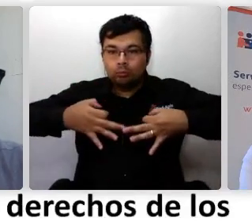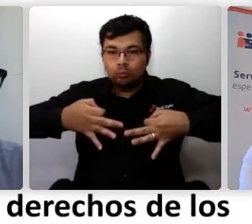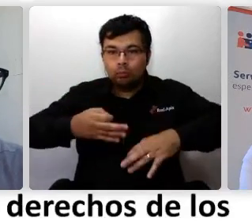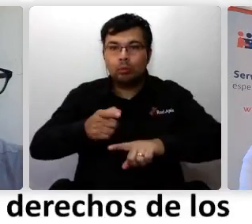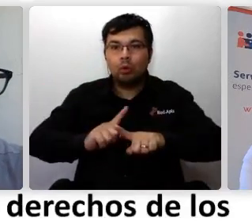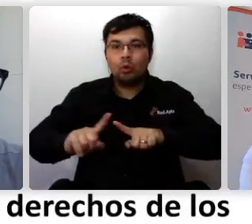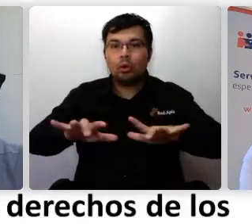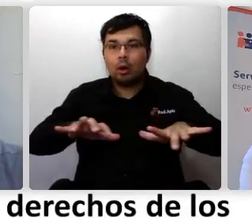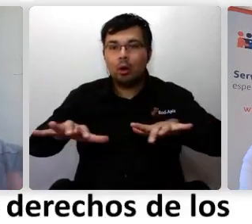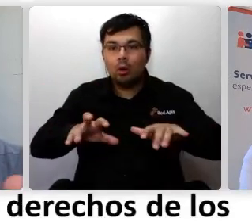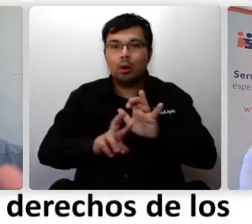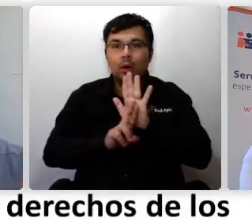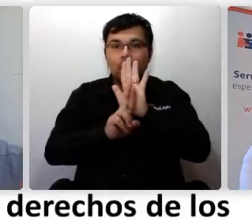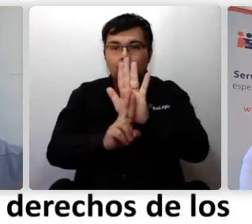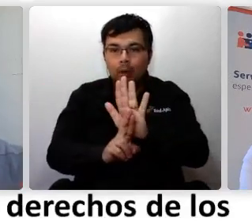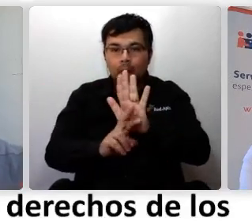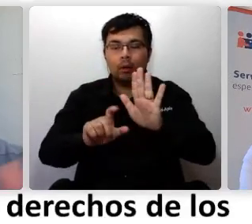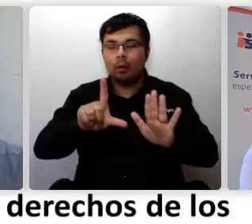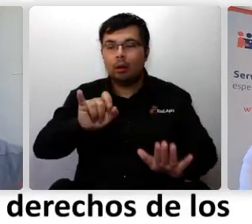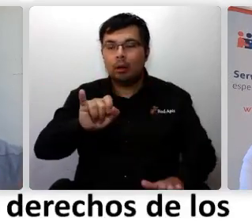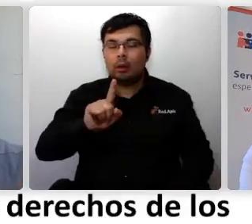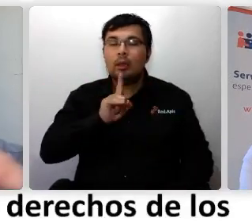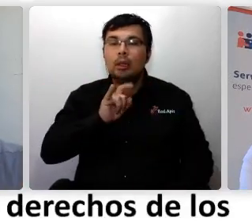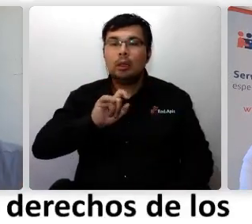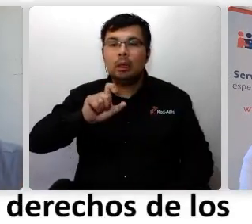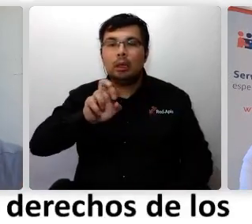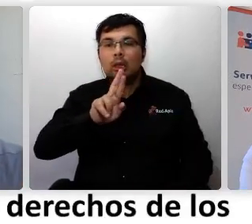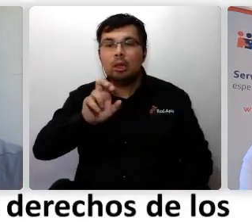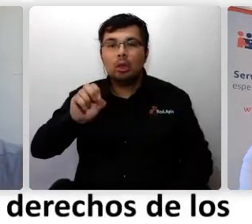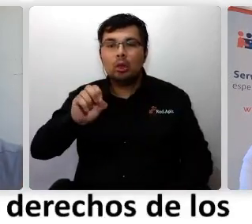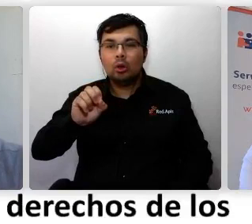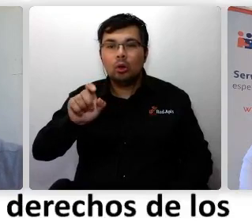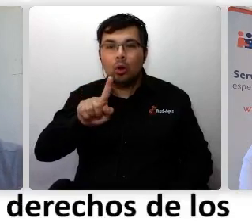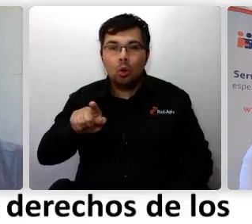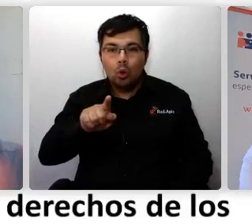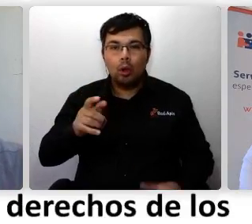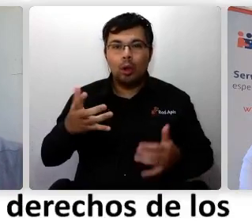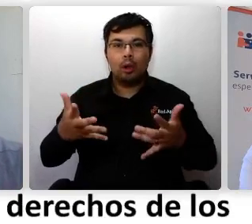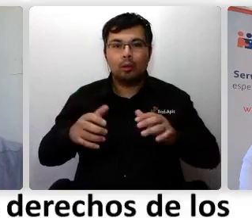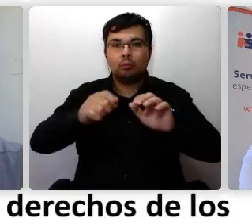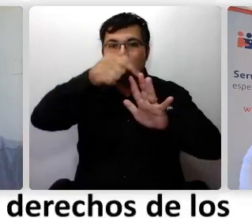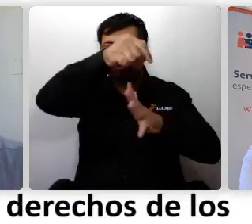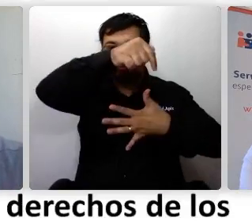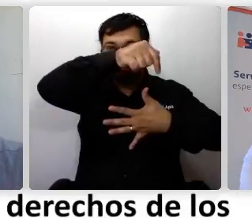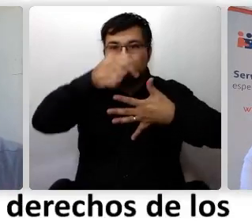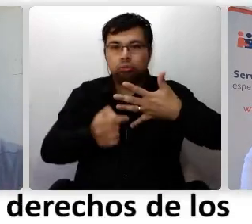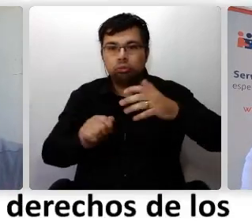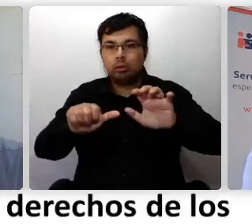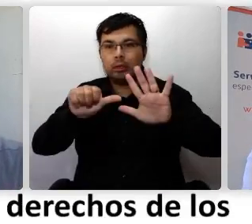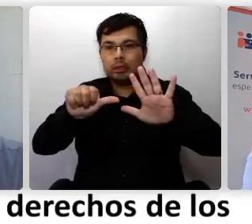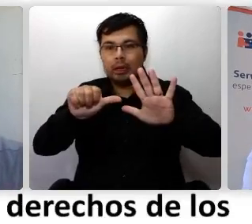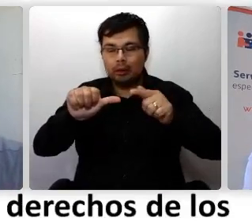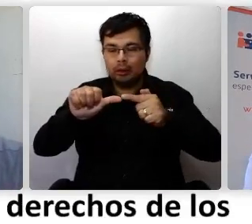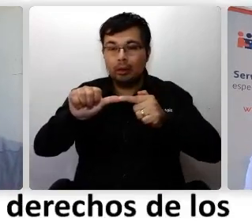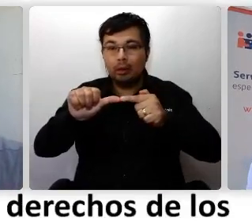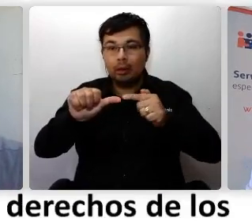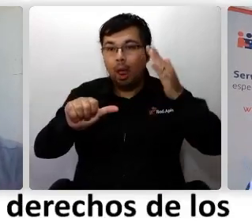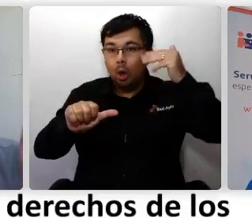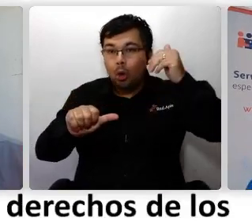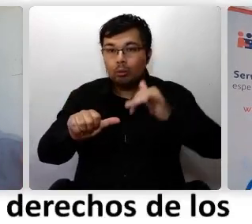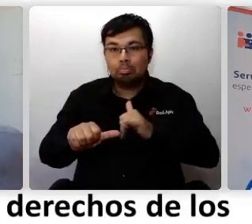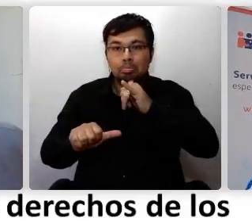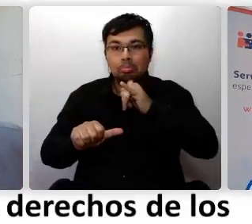comentaban, representación, litigio, ahí están todos los cinco y el sexto servicio que es, el que más me gusta, no lo sé y no tengo claro porque finalmente mucho de eso